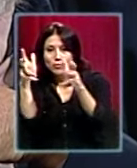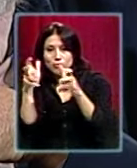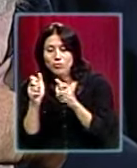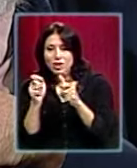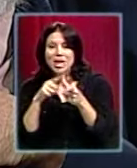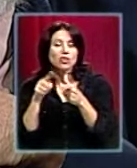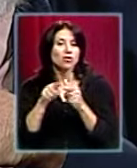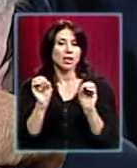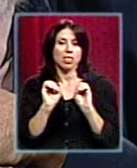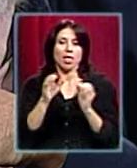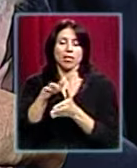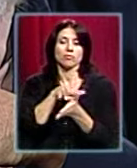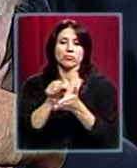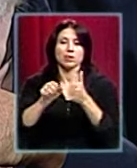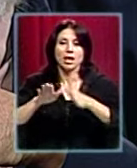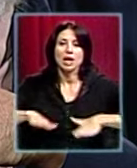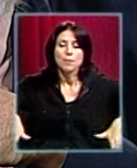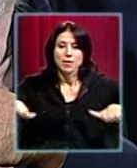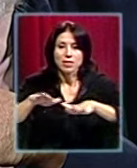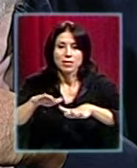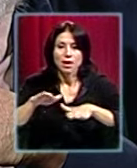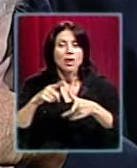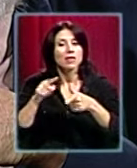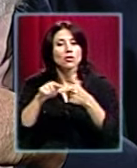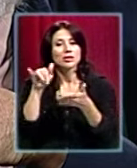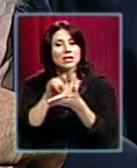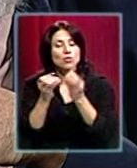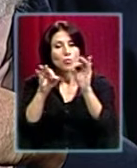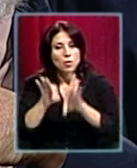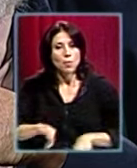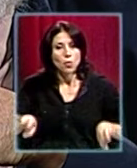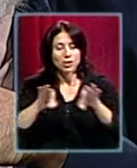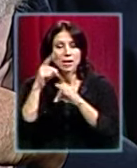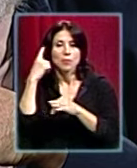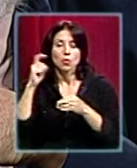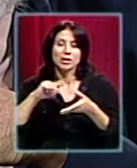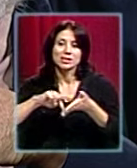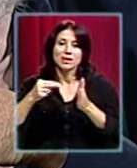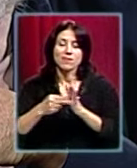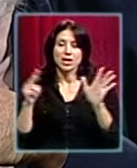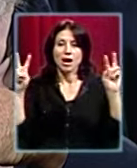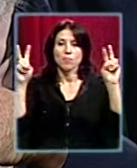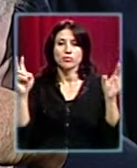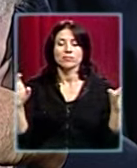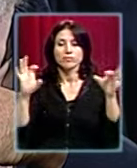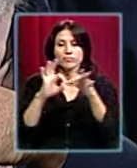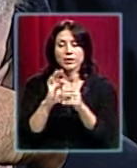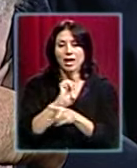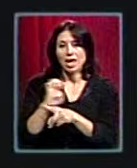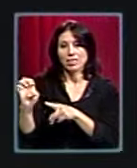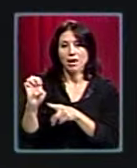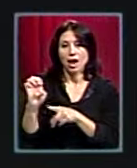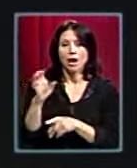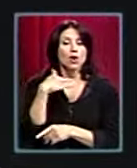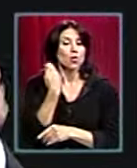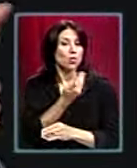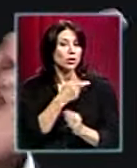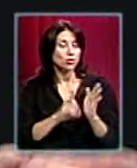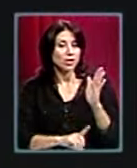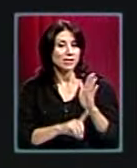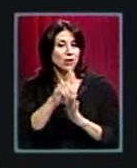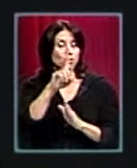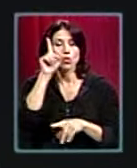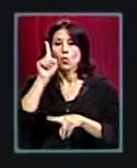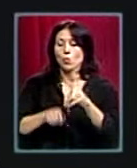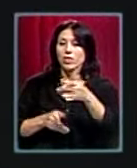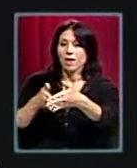el ambiente, ¿verdad? Entonces esto es muy importante también porque es una cuestión de ética. Nuestro desarrollo no debe afectar el desarrollo de los habitantes